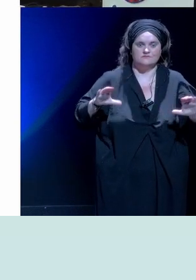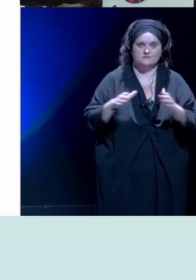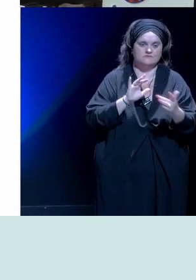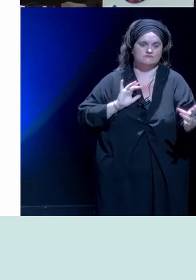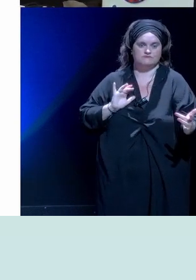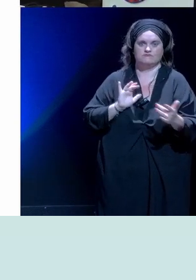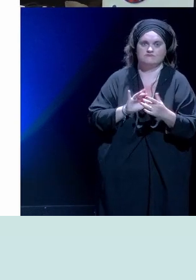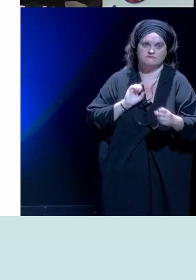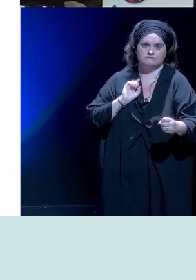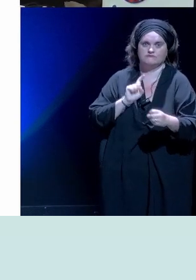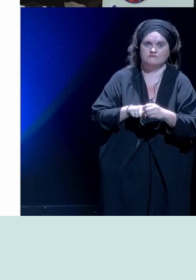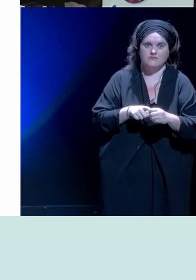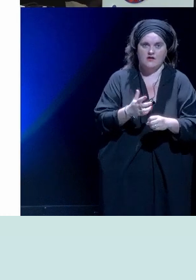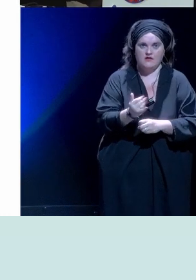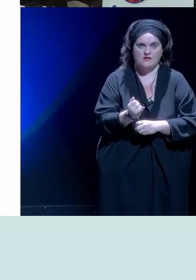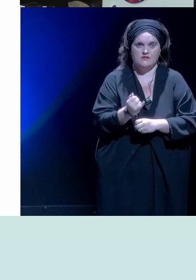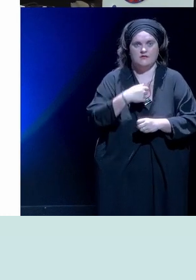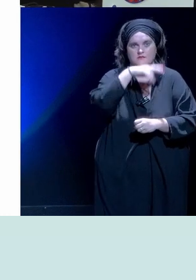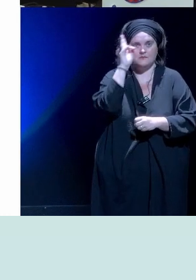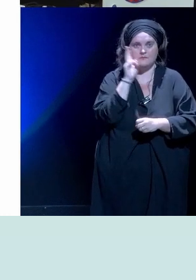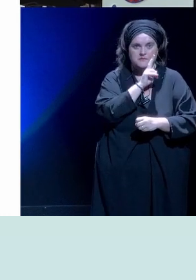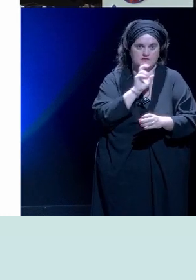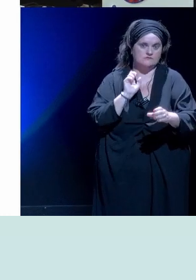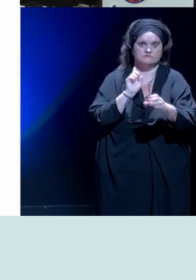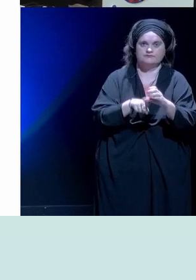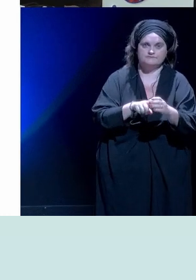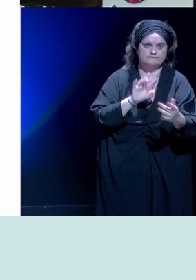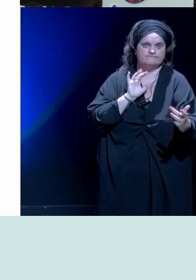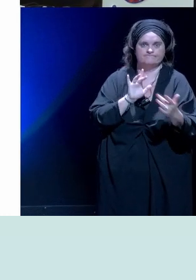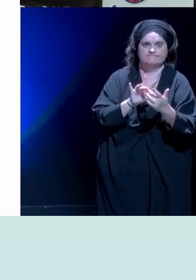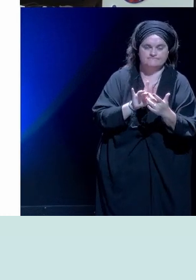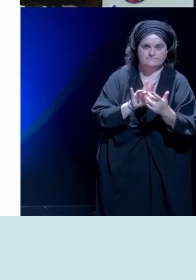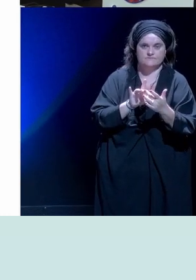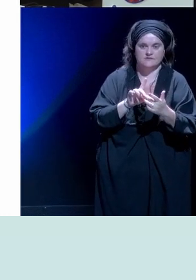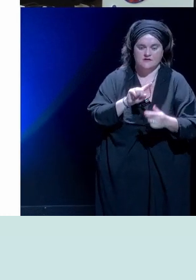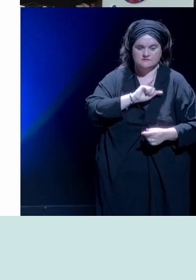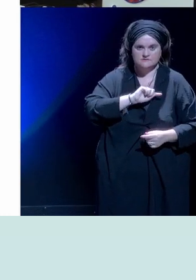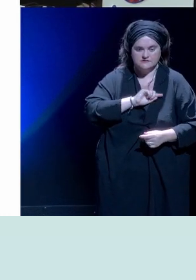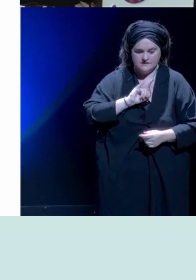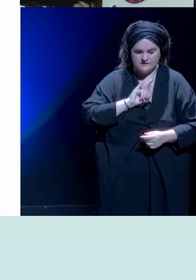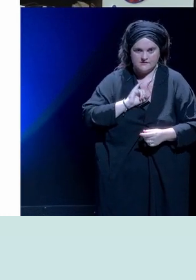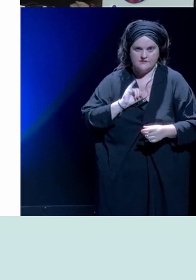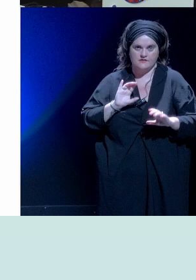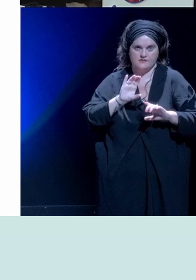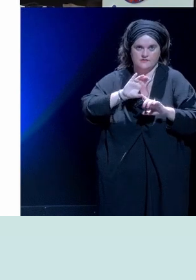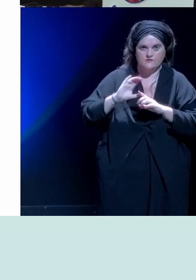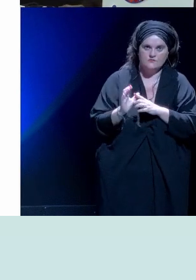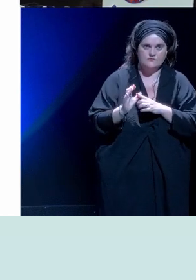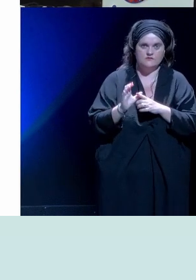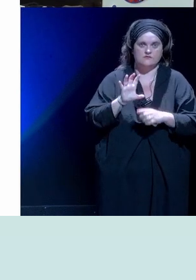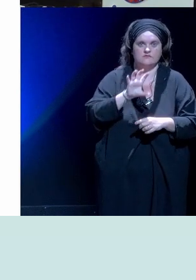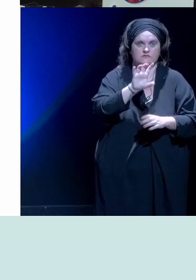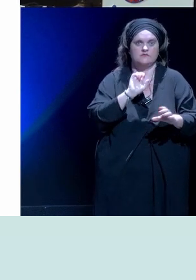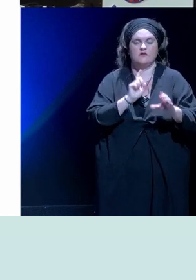filiación, por realmente filiación con sus padres. Ya pertenece a una comunidad nacional, porque ya